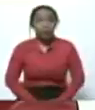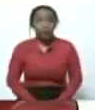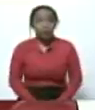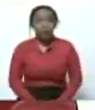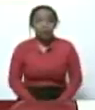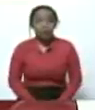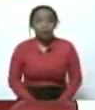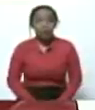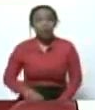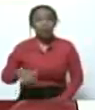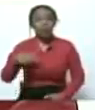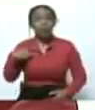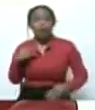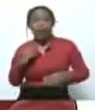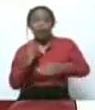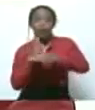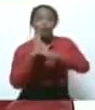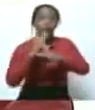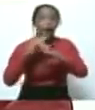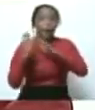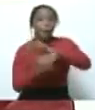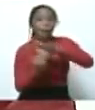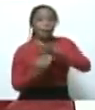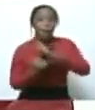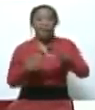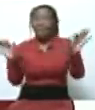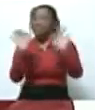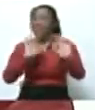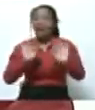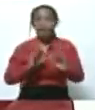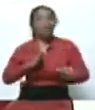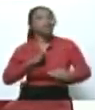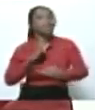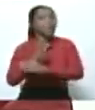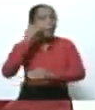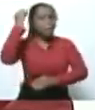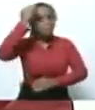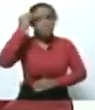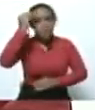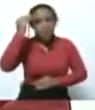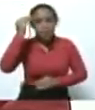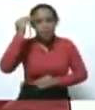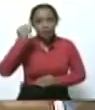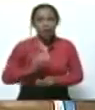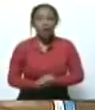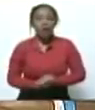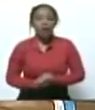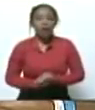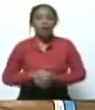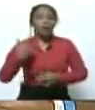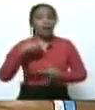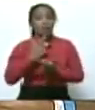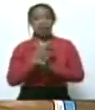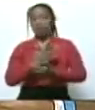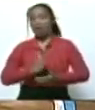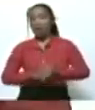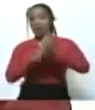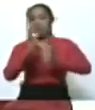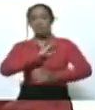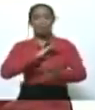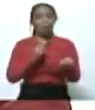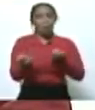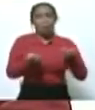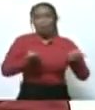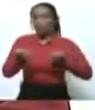las alas a las bases. Nadie vaya a pensar, usted que cree que tiene un liderazgo, que